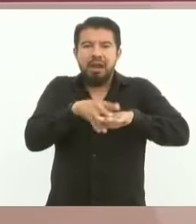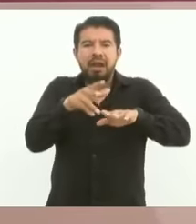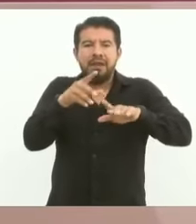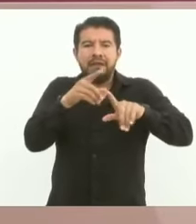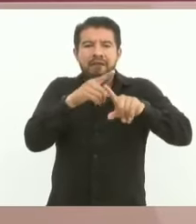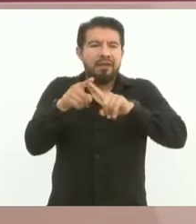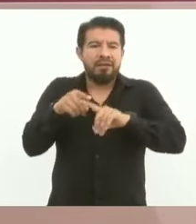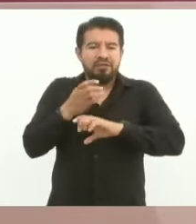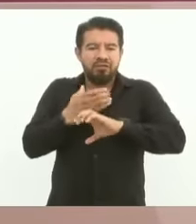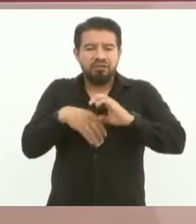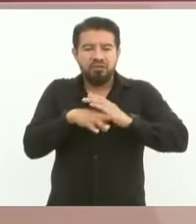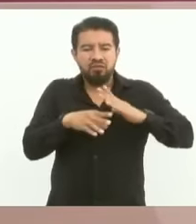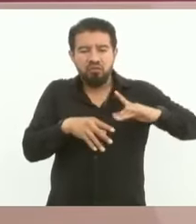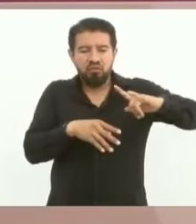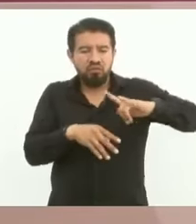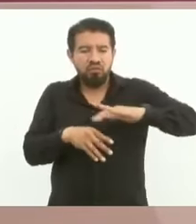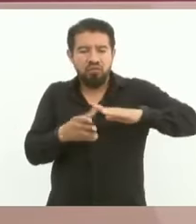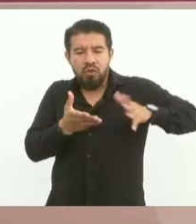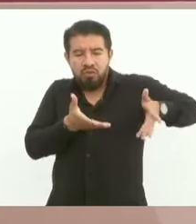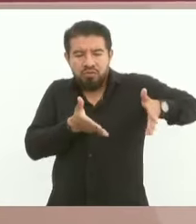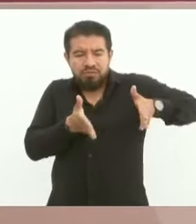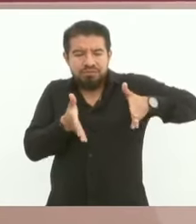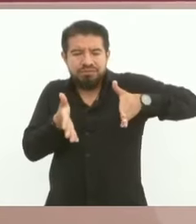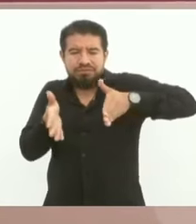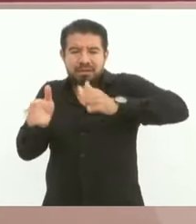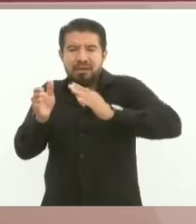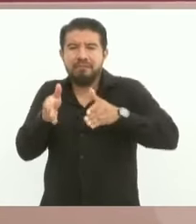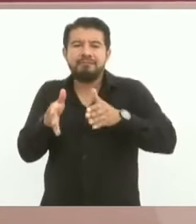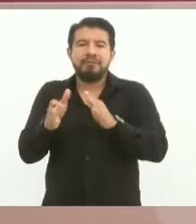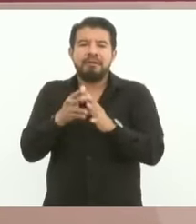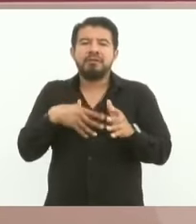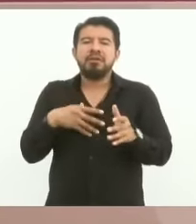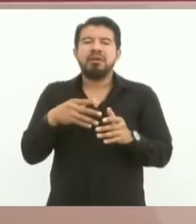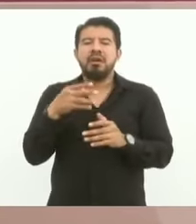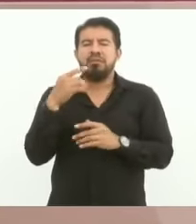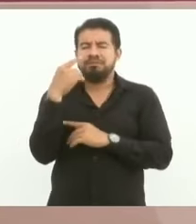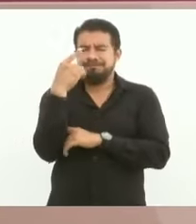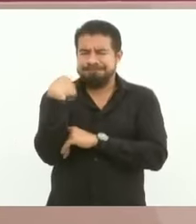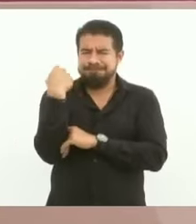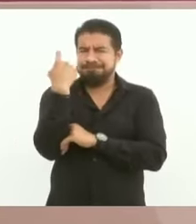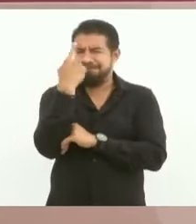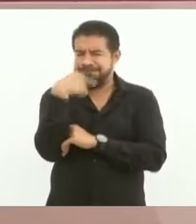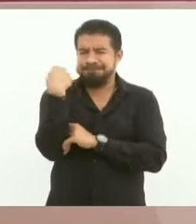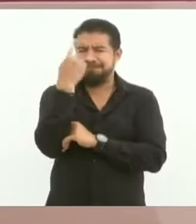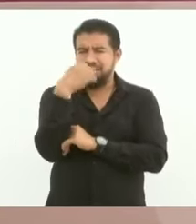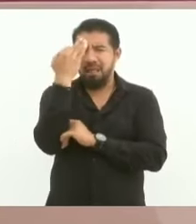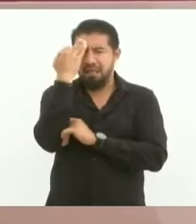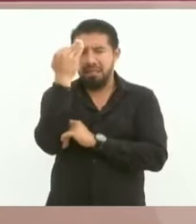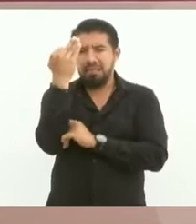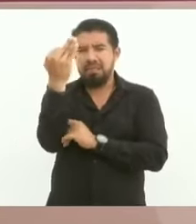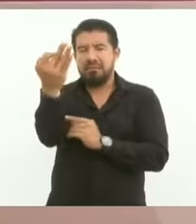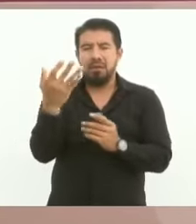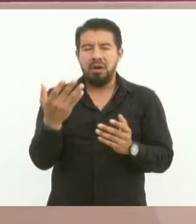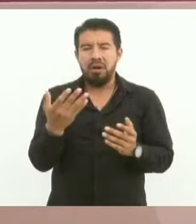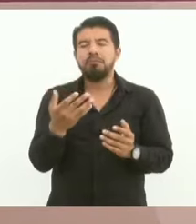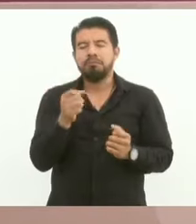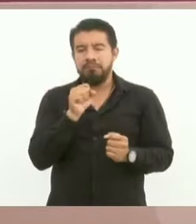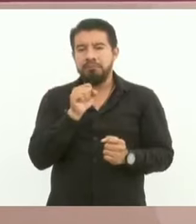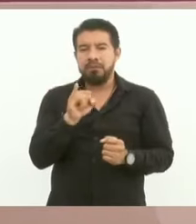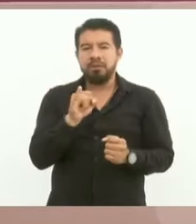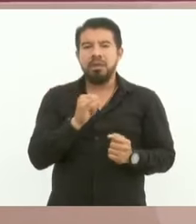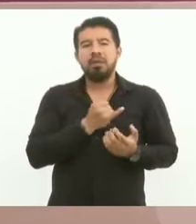Entonces, eran viajes de muchas horas en la carretera y había que